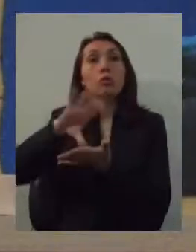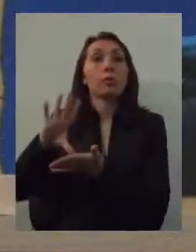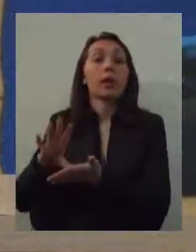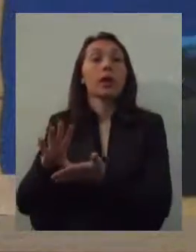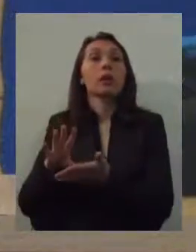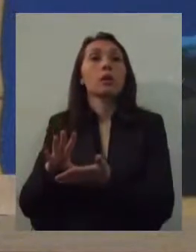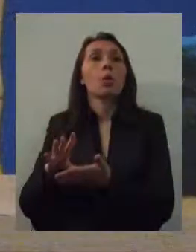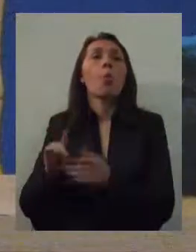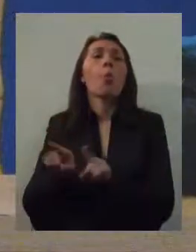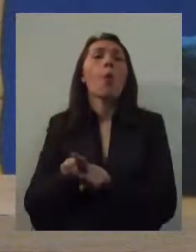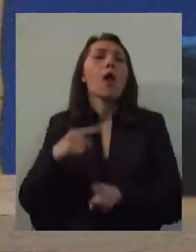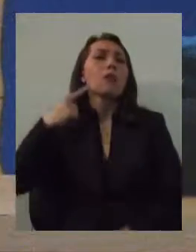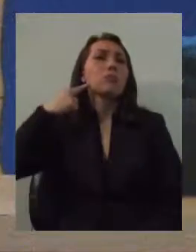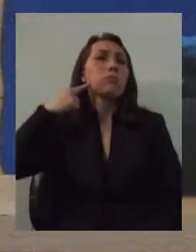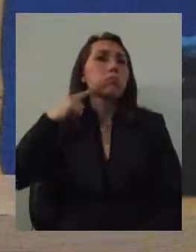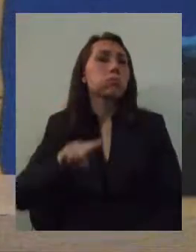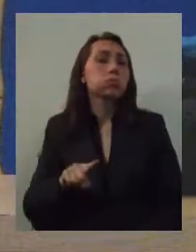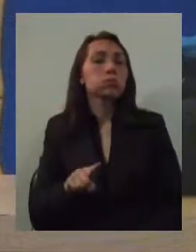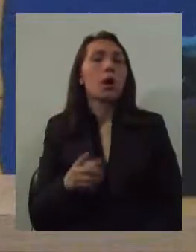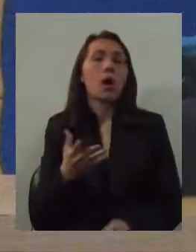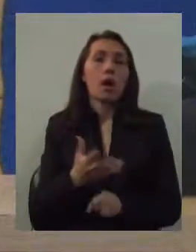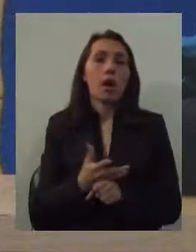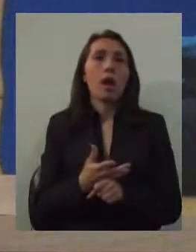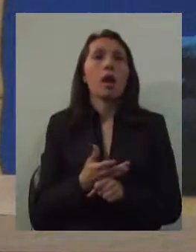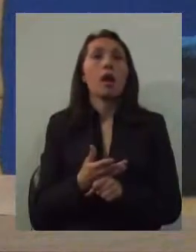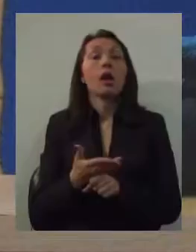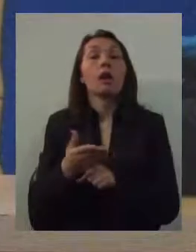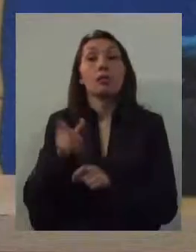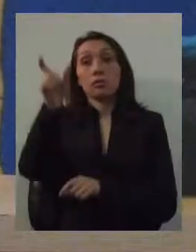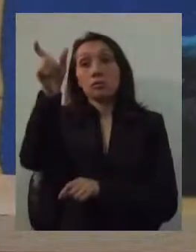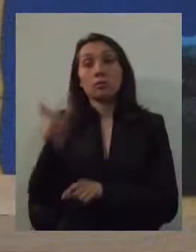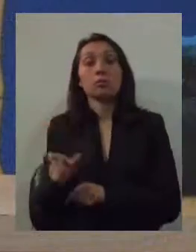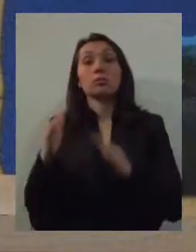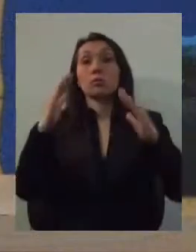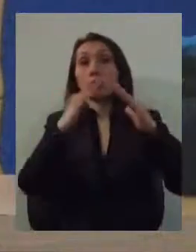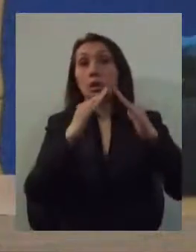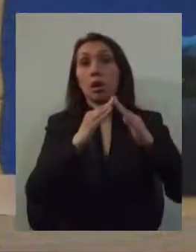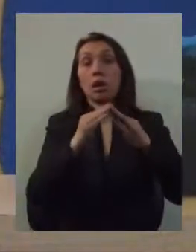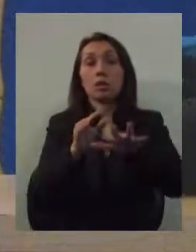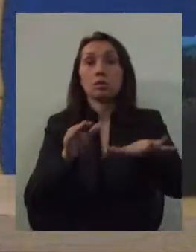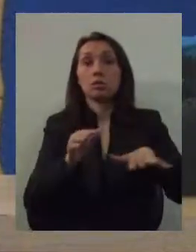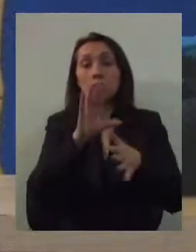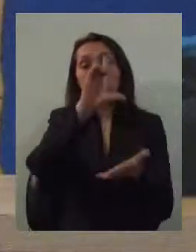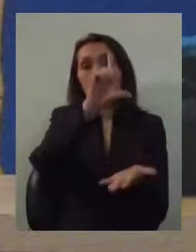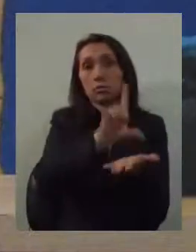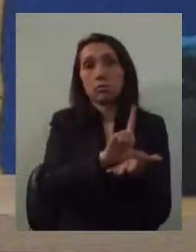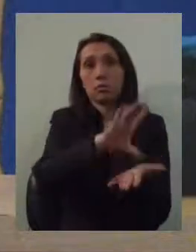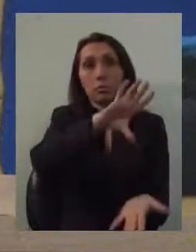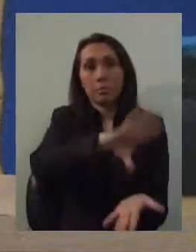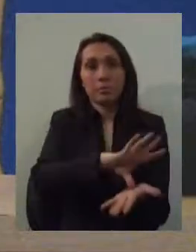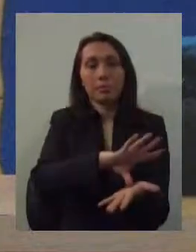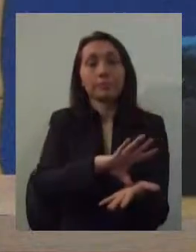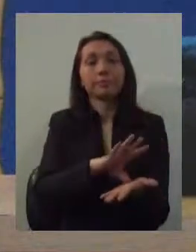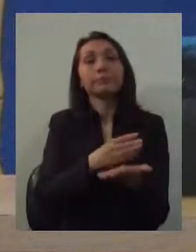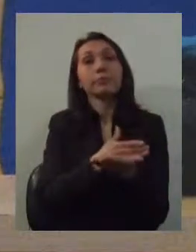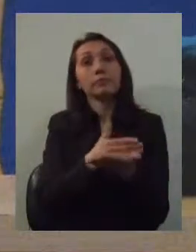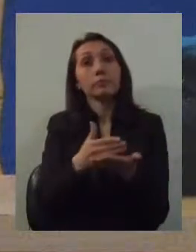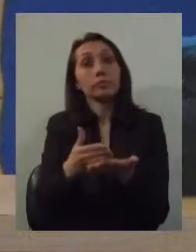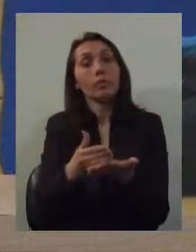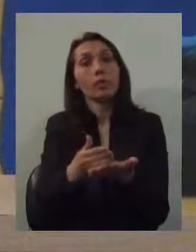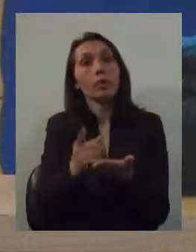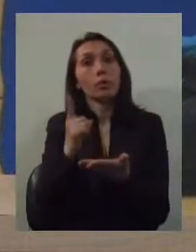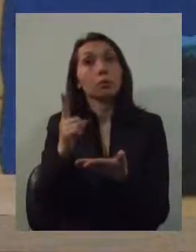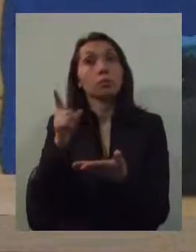en rebeldía teniendo el demandado domicilio en el país. Con lo cual,